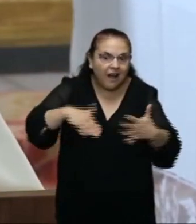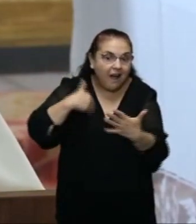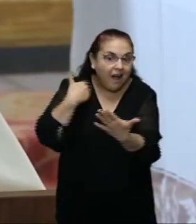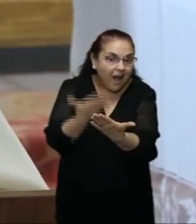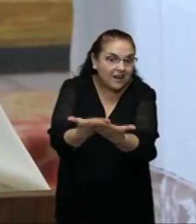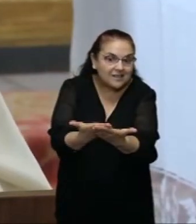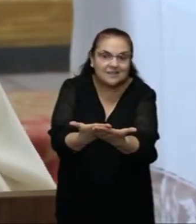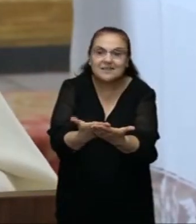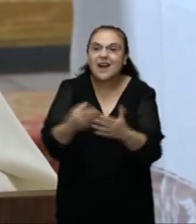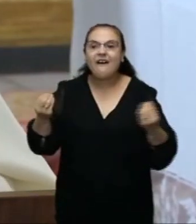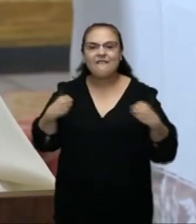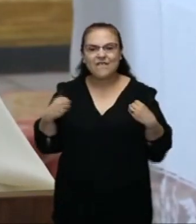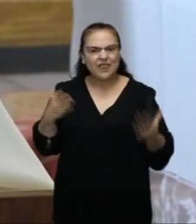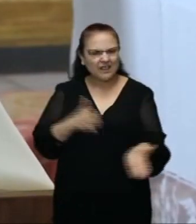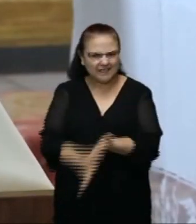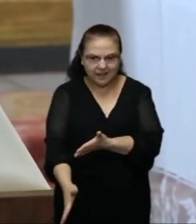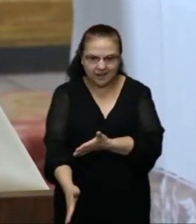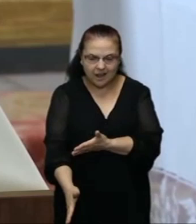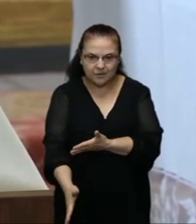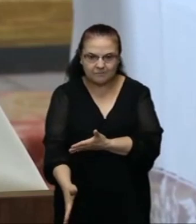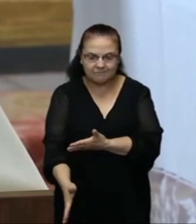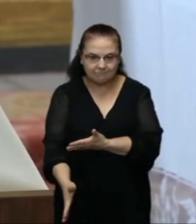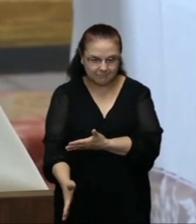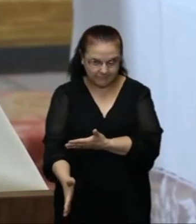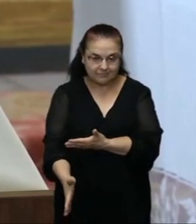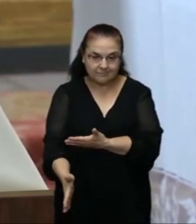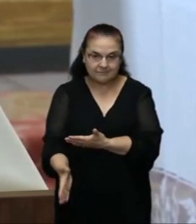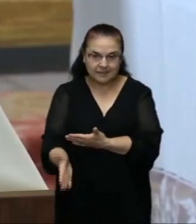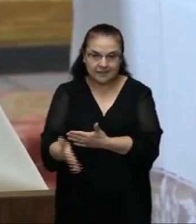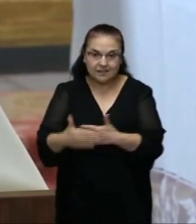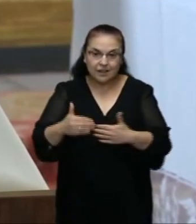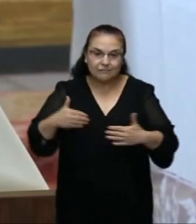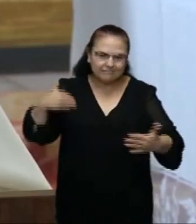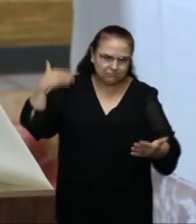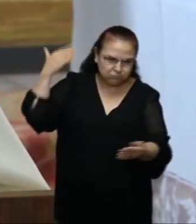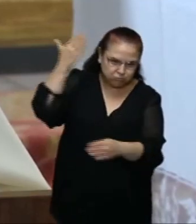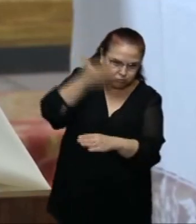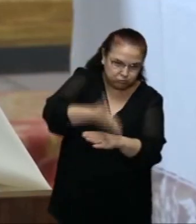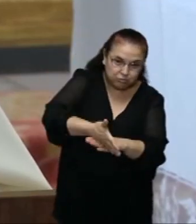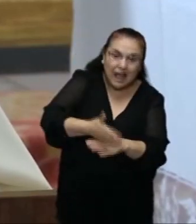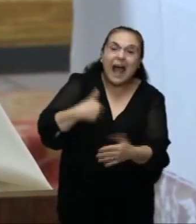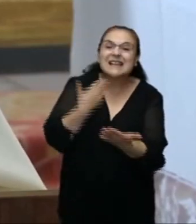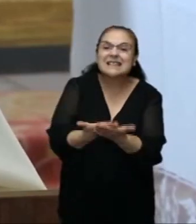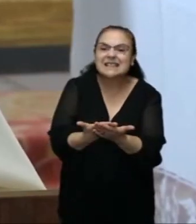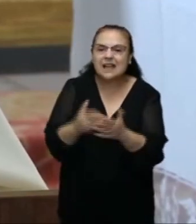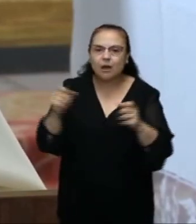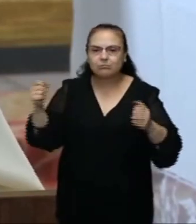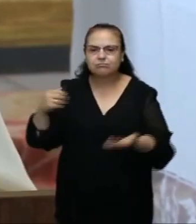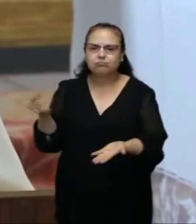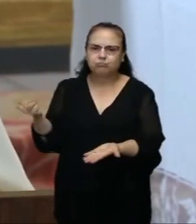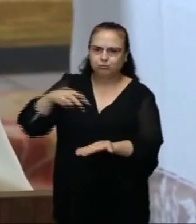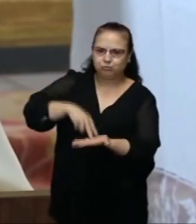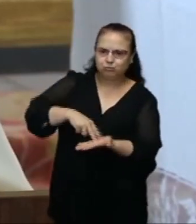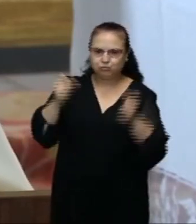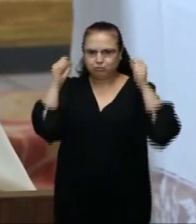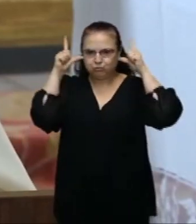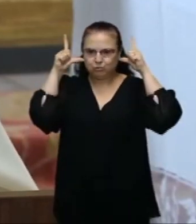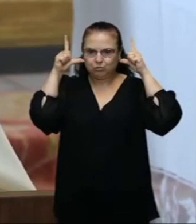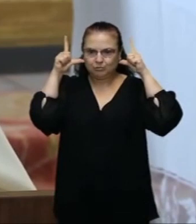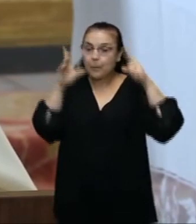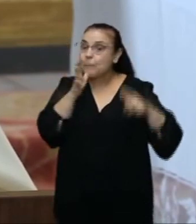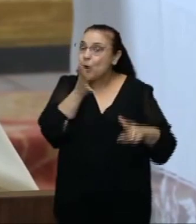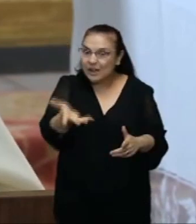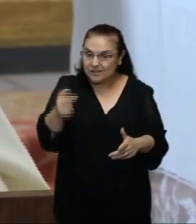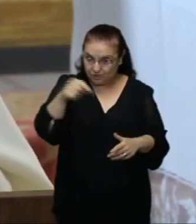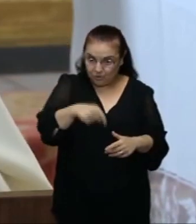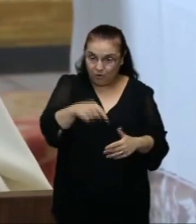eterna, nos proyecta hacia la resurrección. Por eso, la lectura de hoy del Evangelio